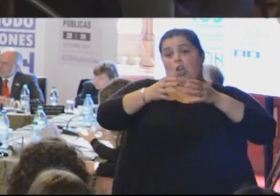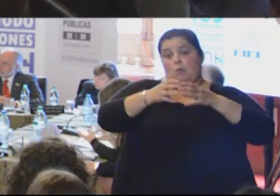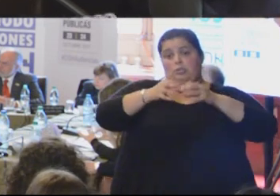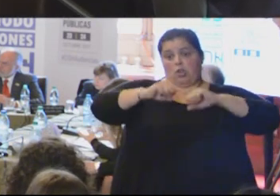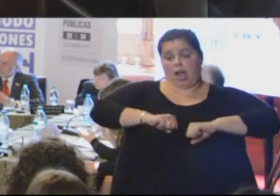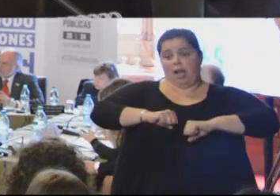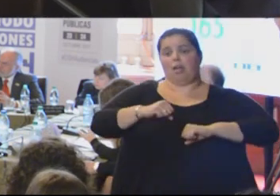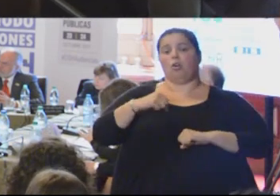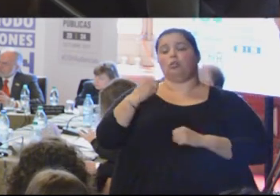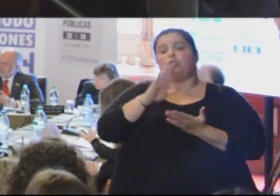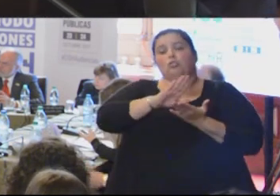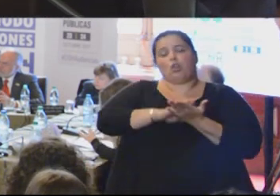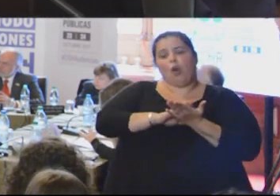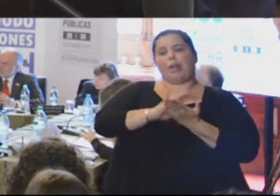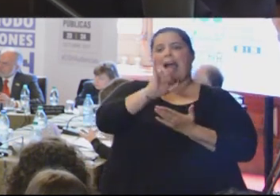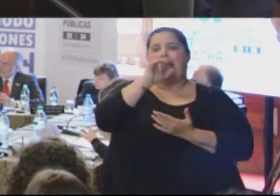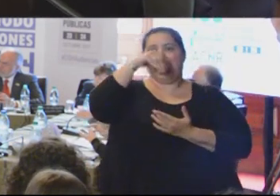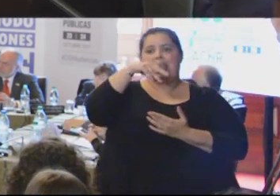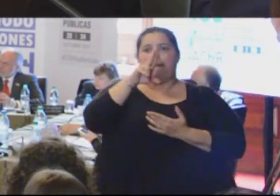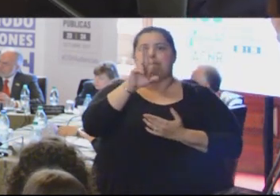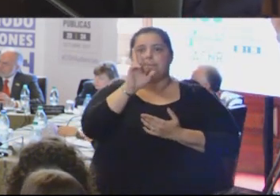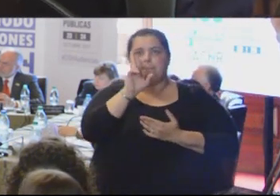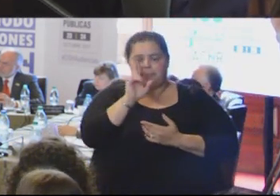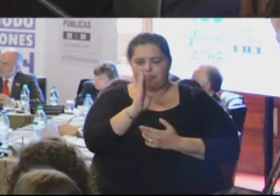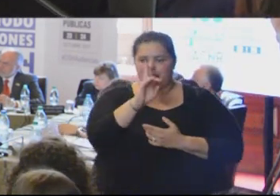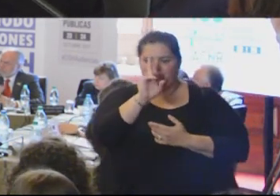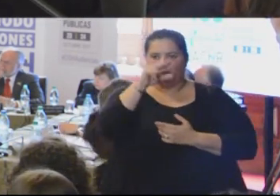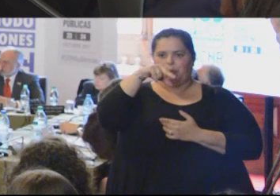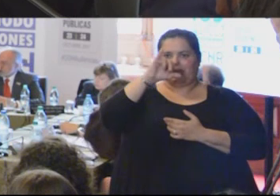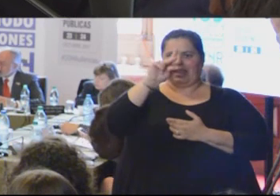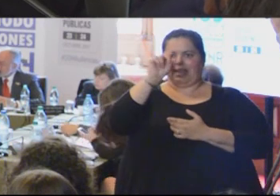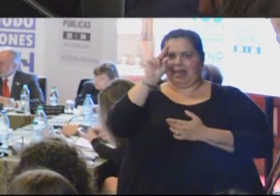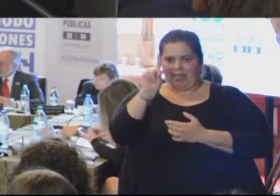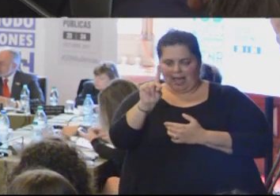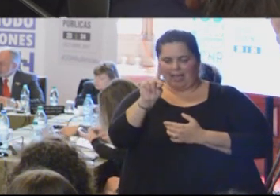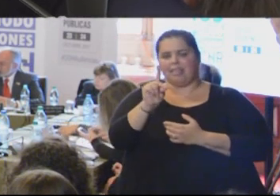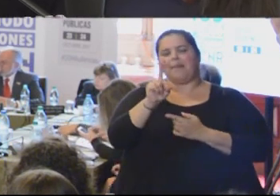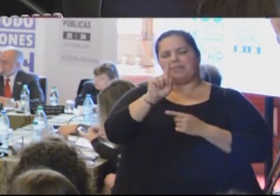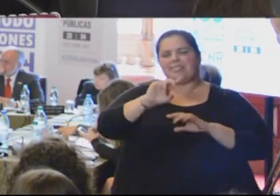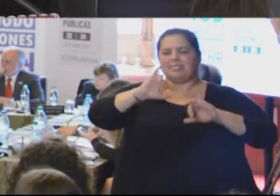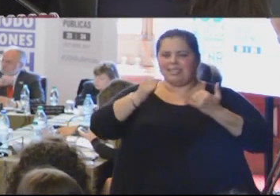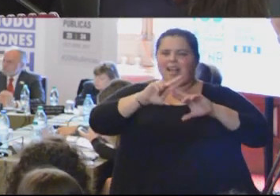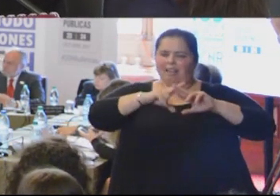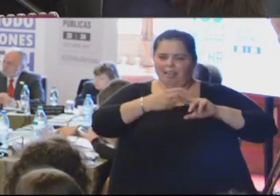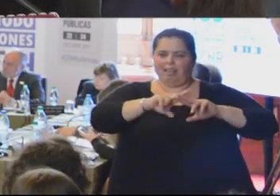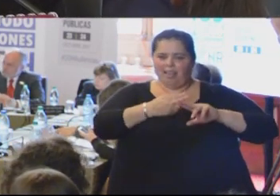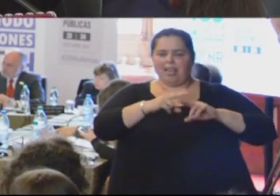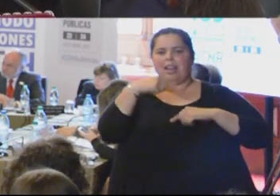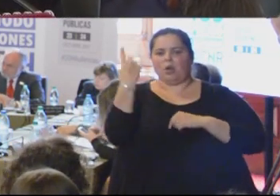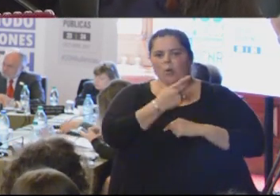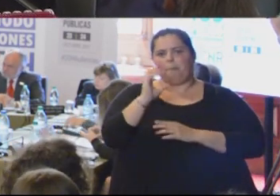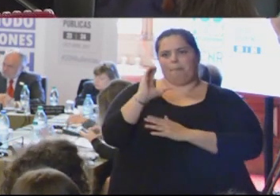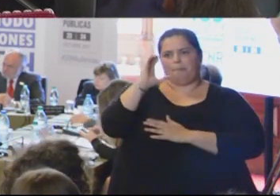de todo el tema de ejecuciones extra-judiciales hemos señalado manera reiterativa de que nuestro país se presenta